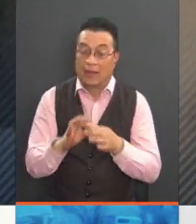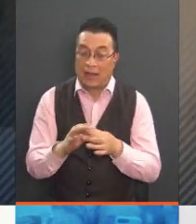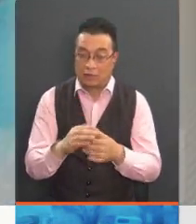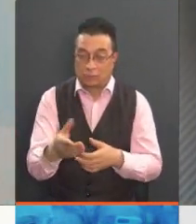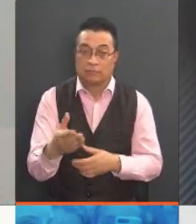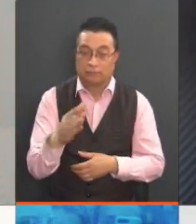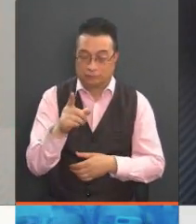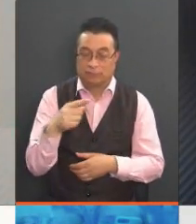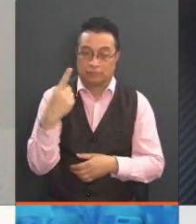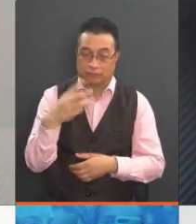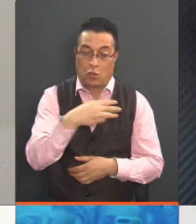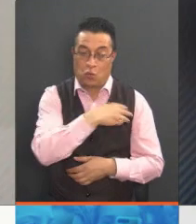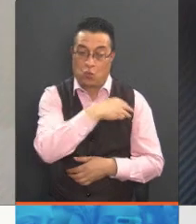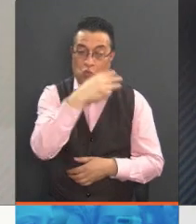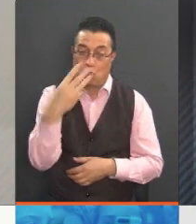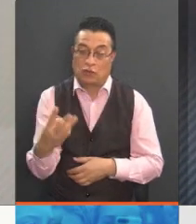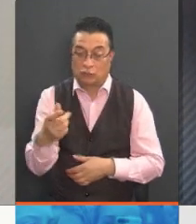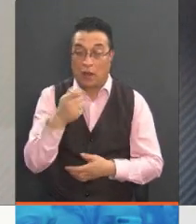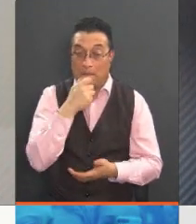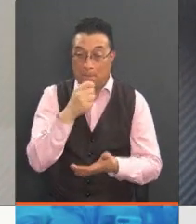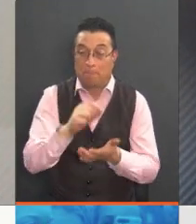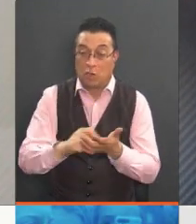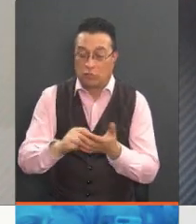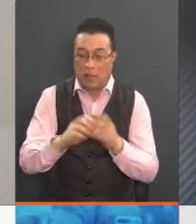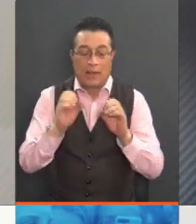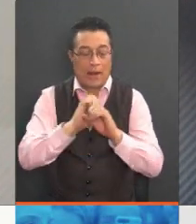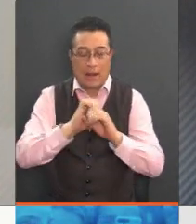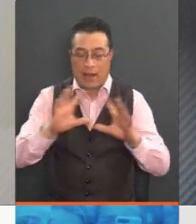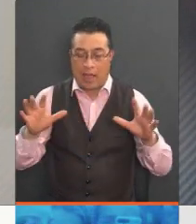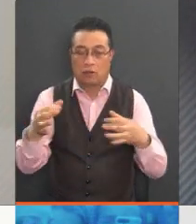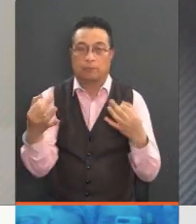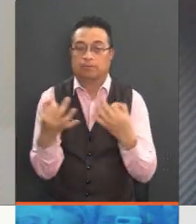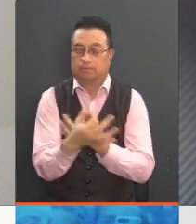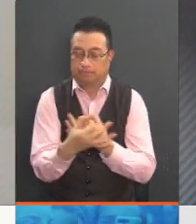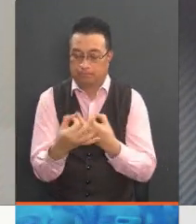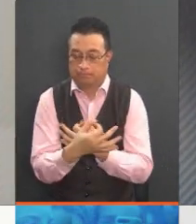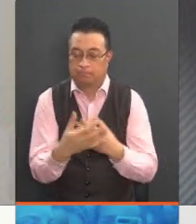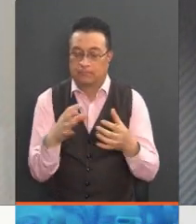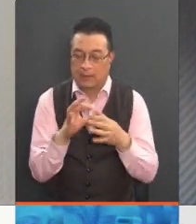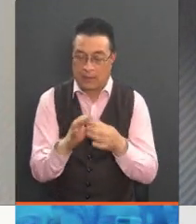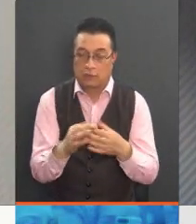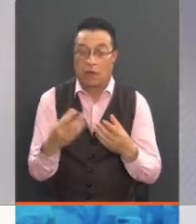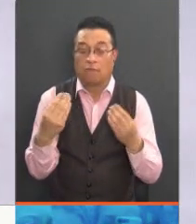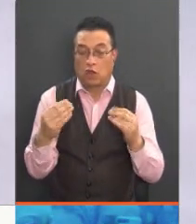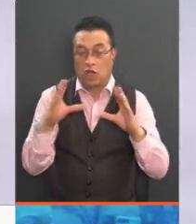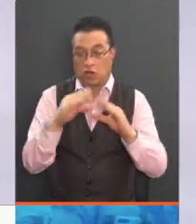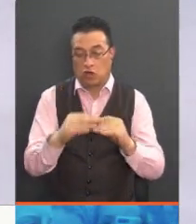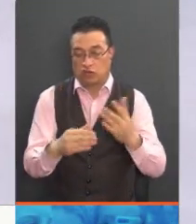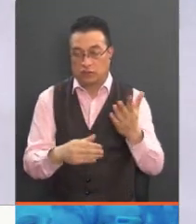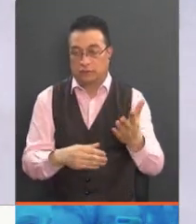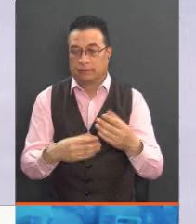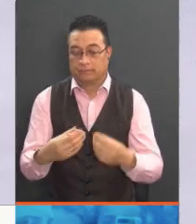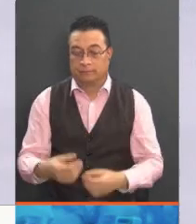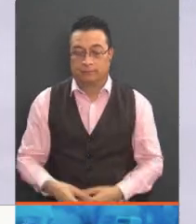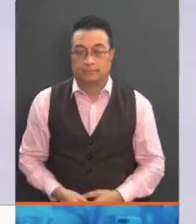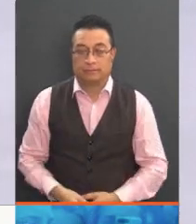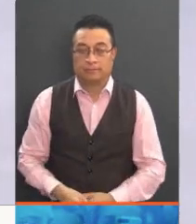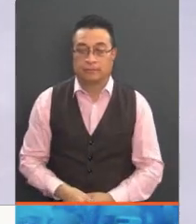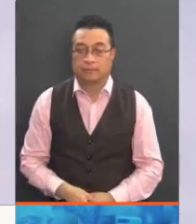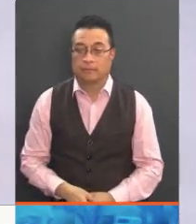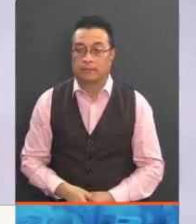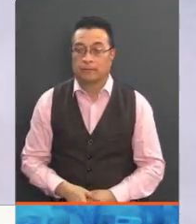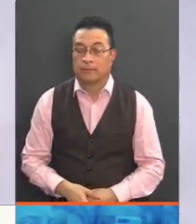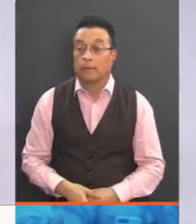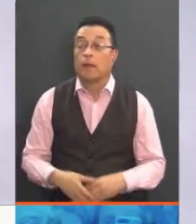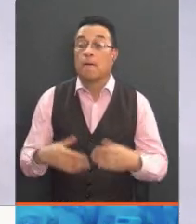de Washington, que nos dejó el panorama absolutamente completo. Buenas noches, Carlos, que estés bien.